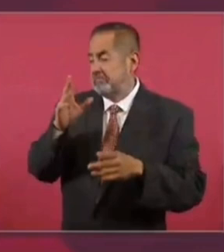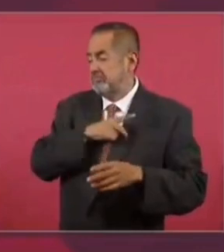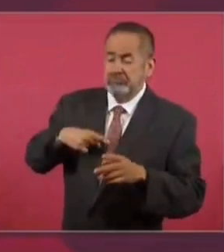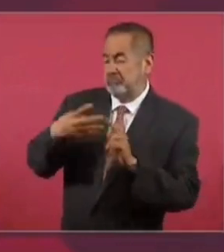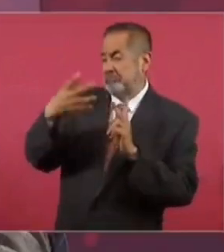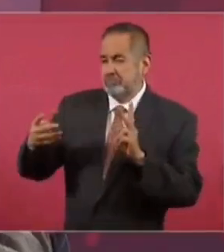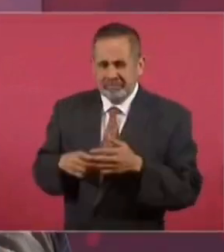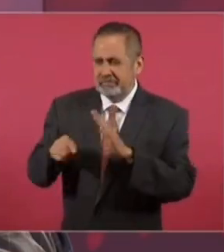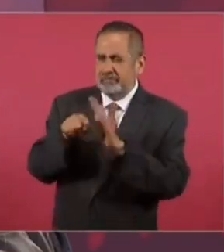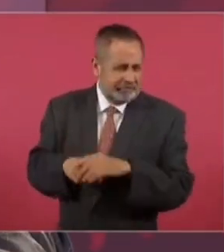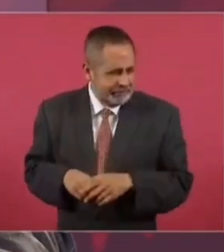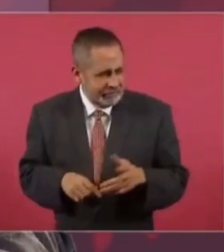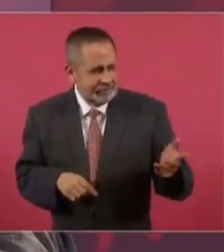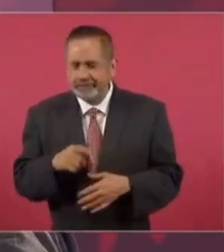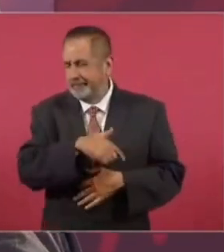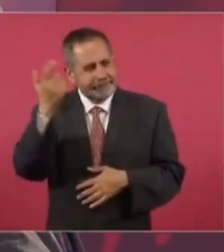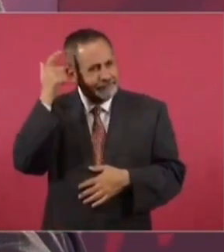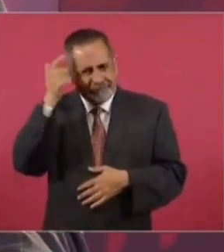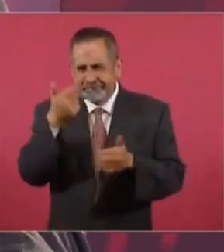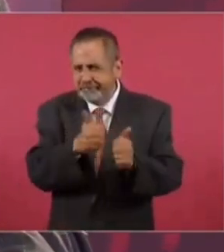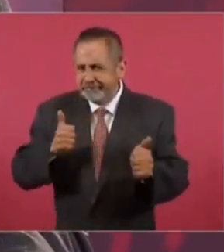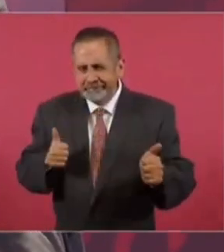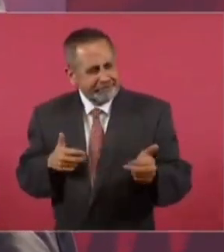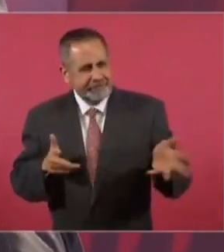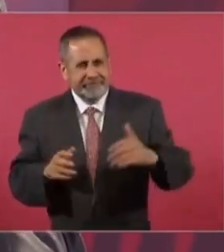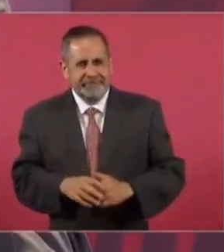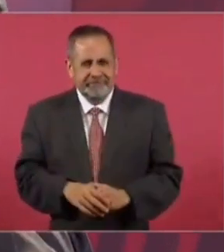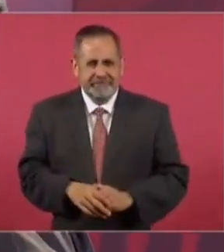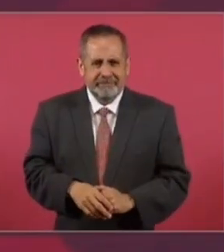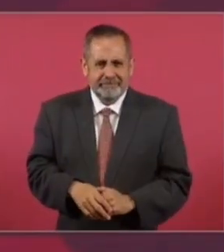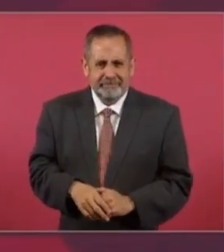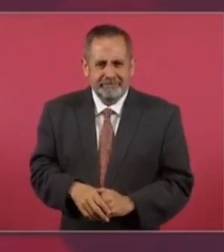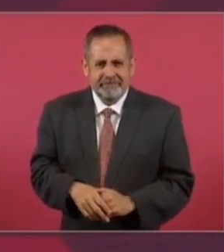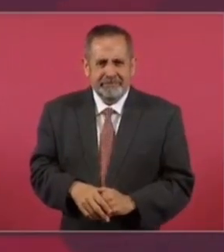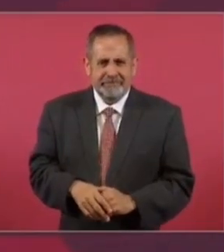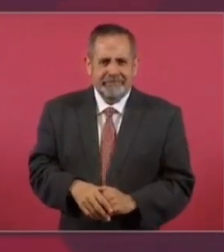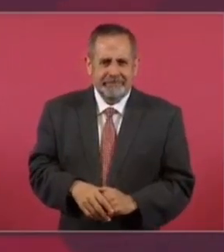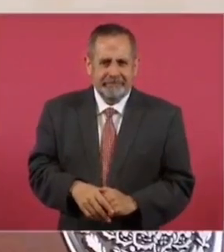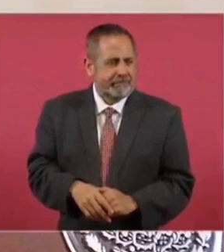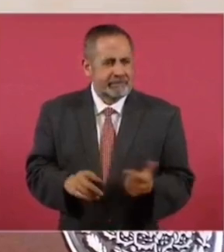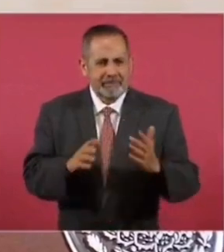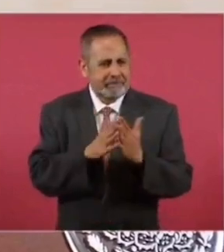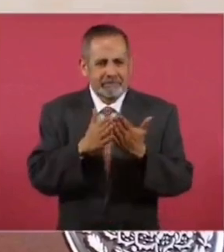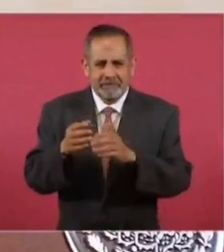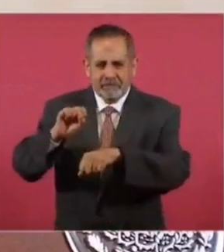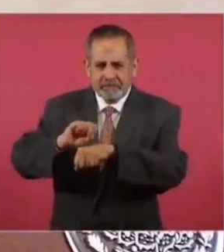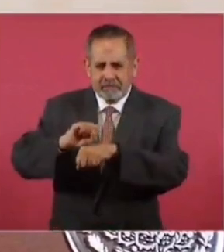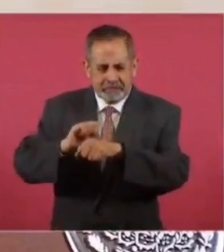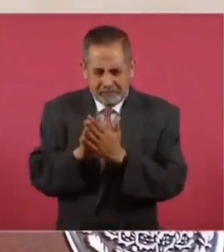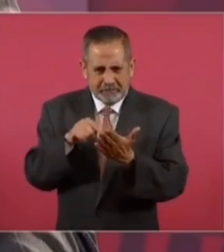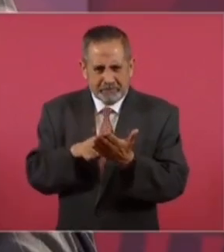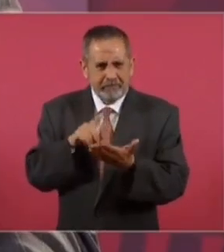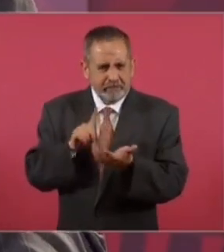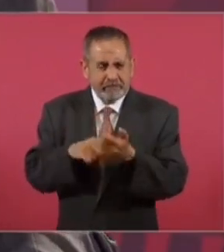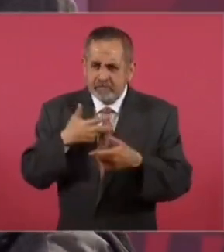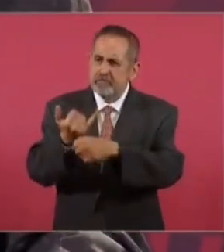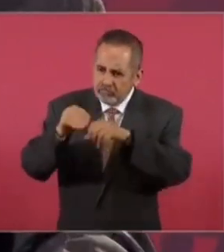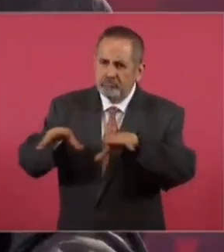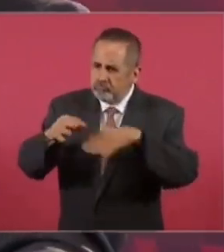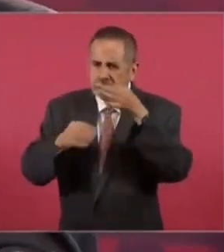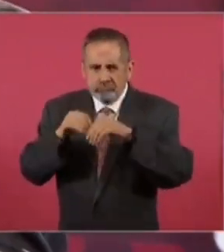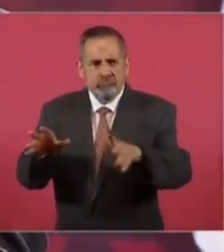sexual. También muy atrasado, porque estamos hablando de libros de secundaria que tienen que ver con la